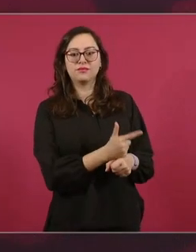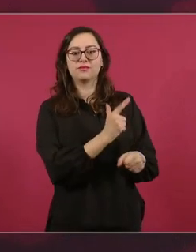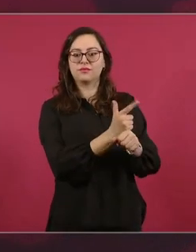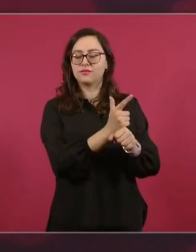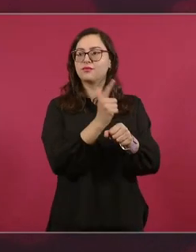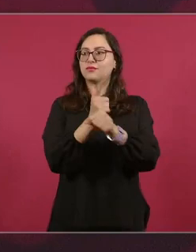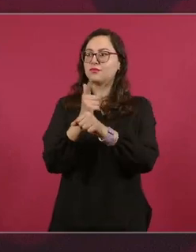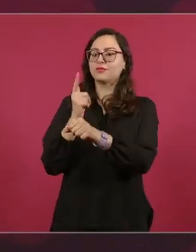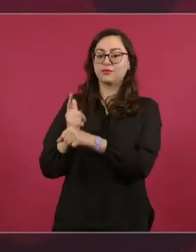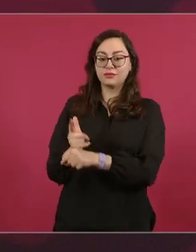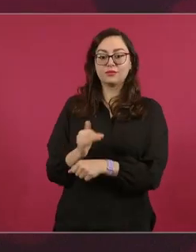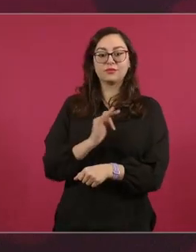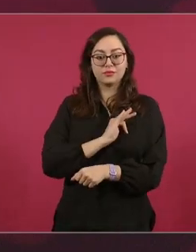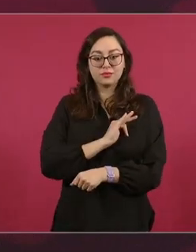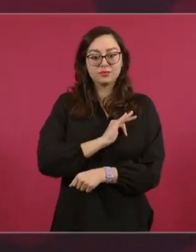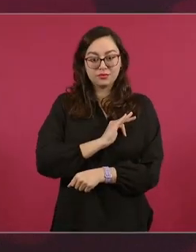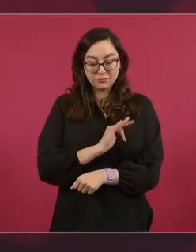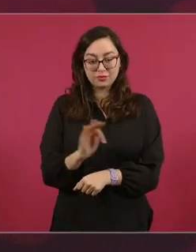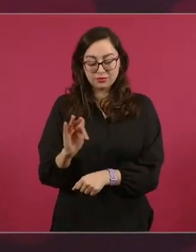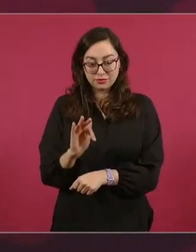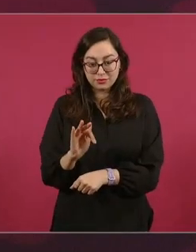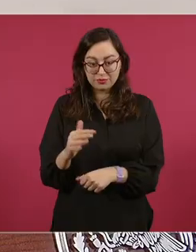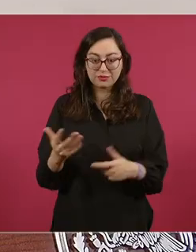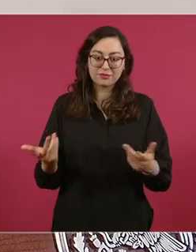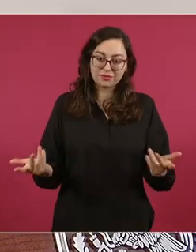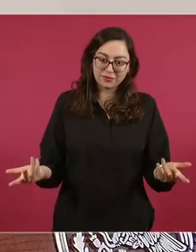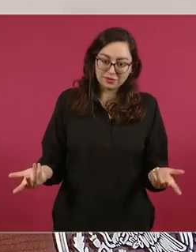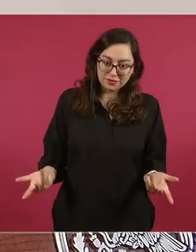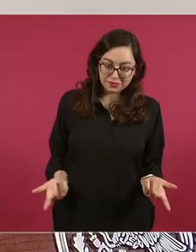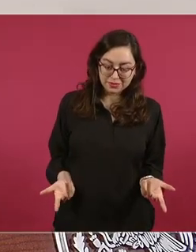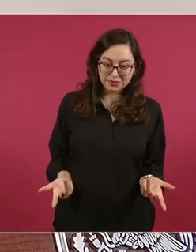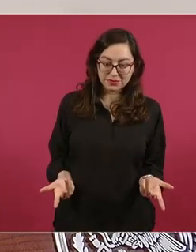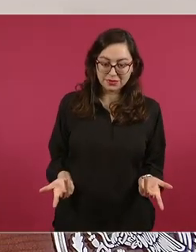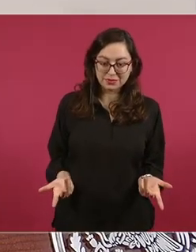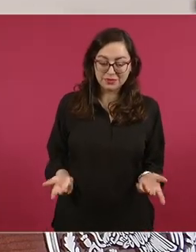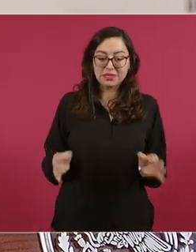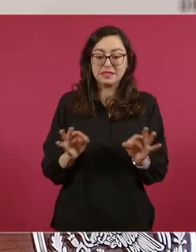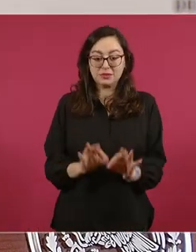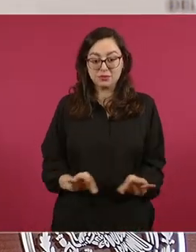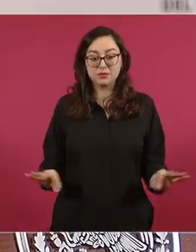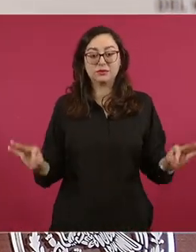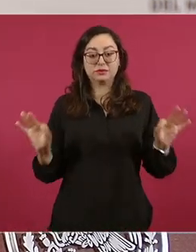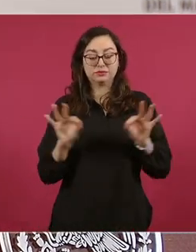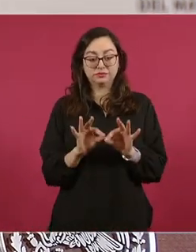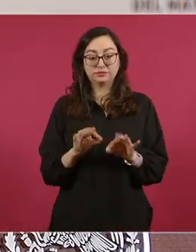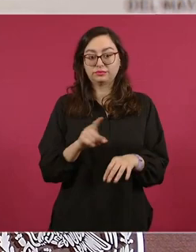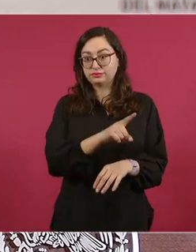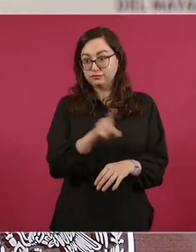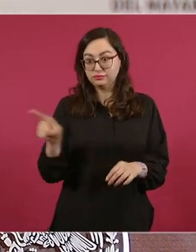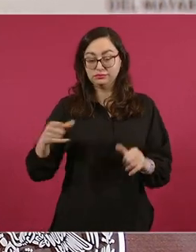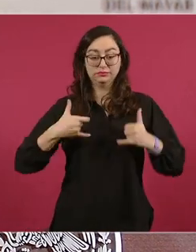sería muy bueno que los jóvenes que son tan inteligentes,